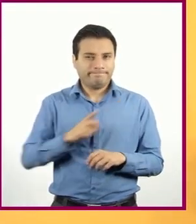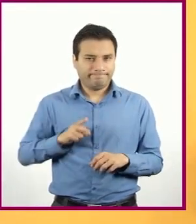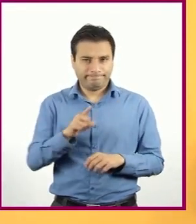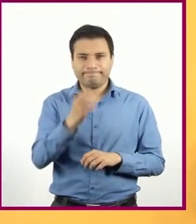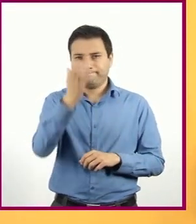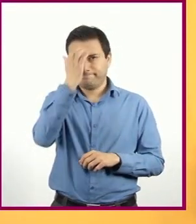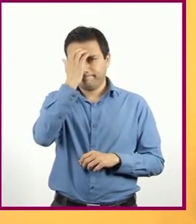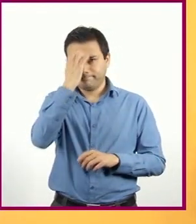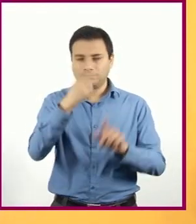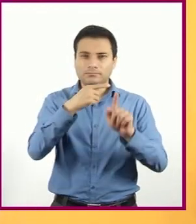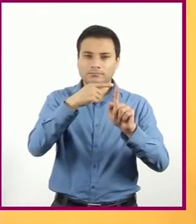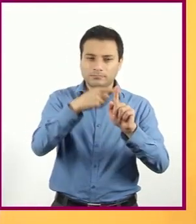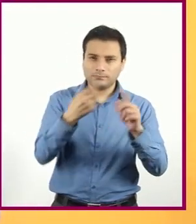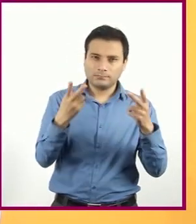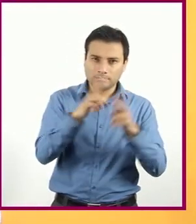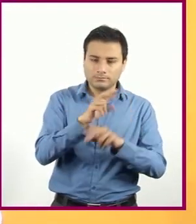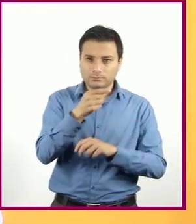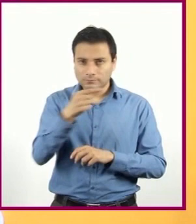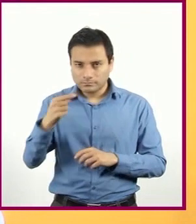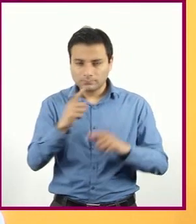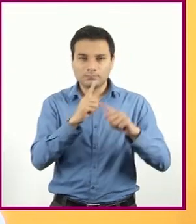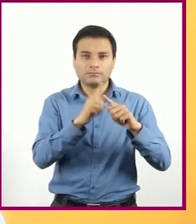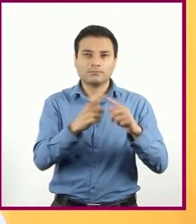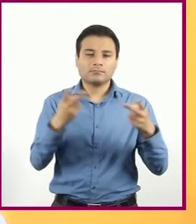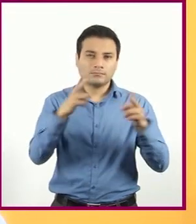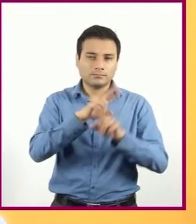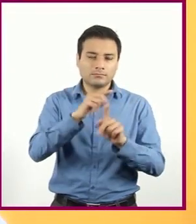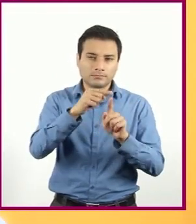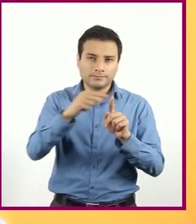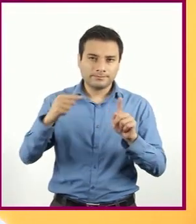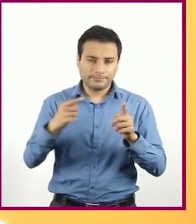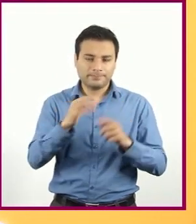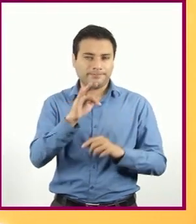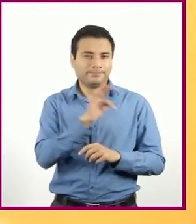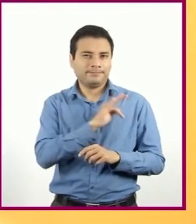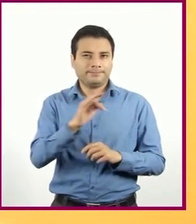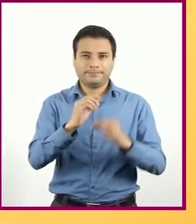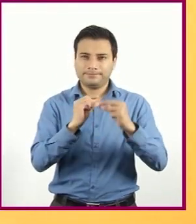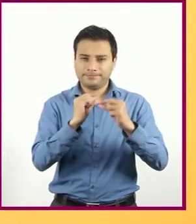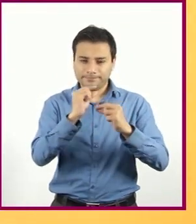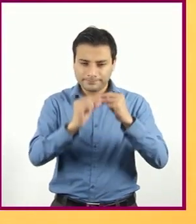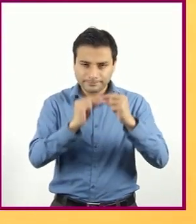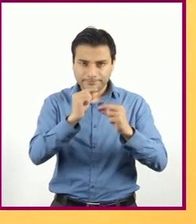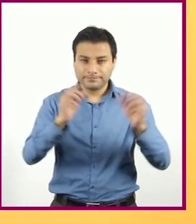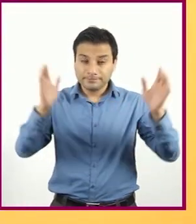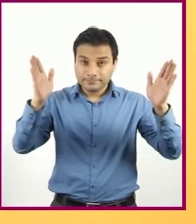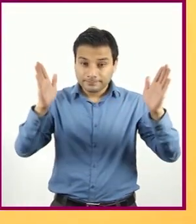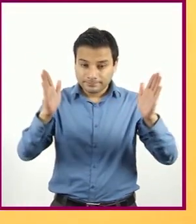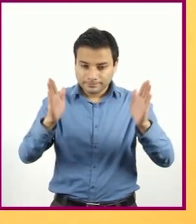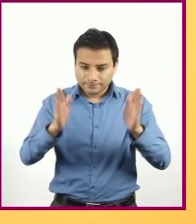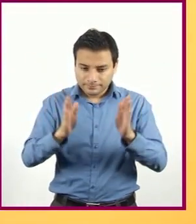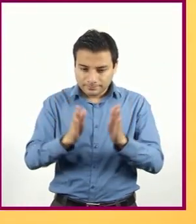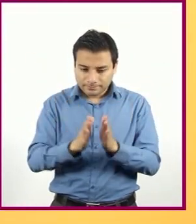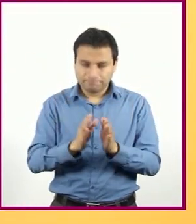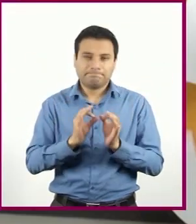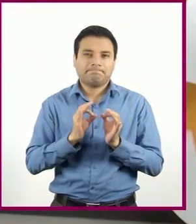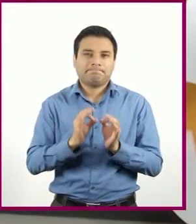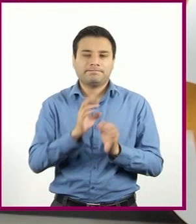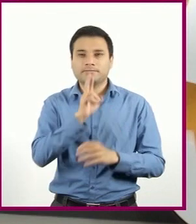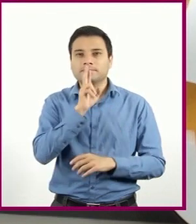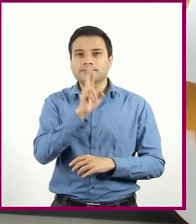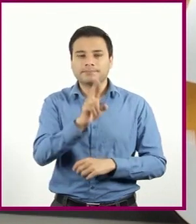inversas, pues gracias a ella, podemos ir dejando únicamente al término que contiene a la incógnita en uno de los